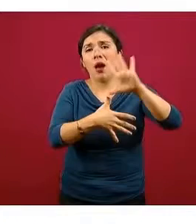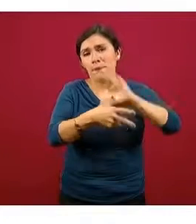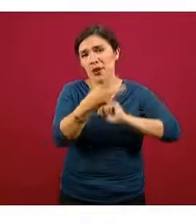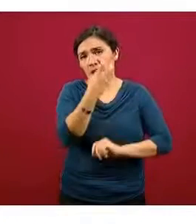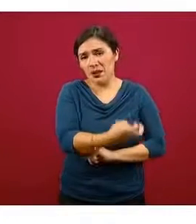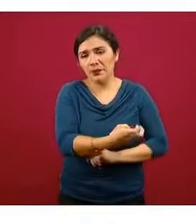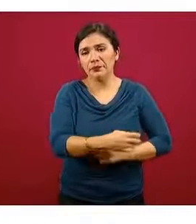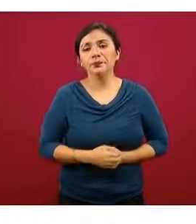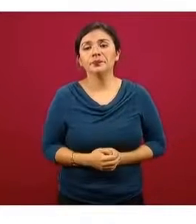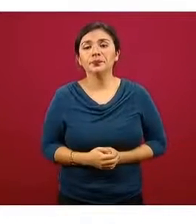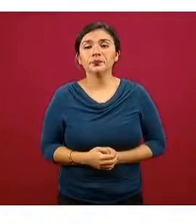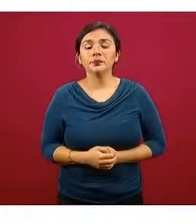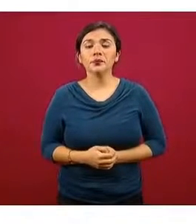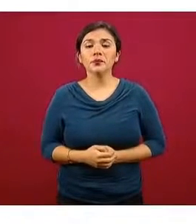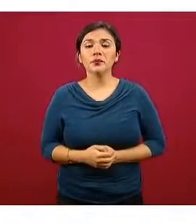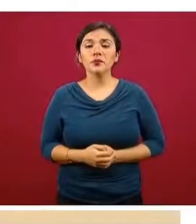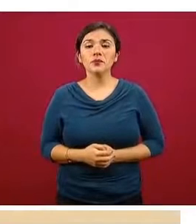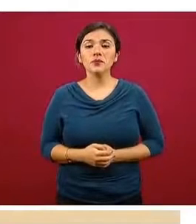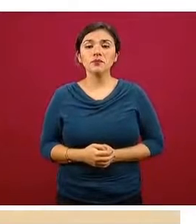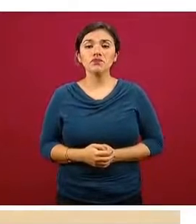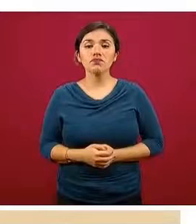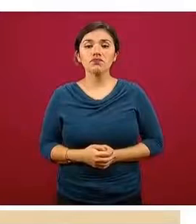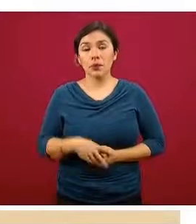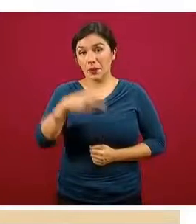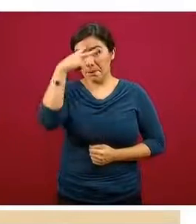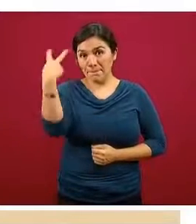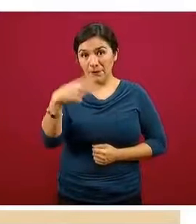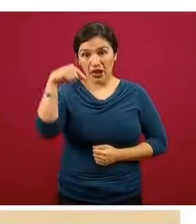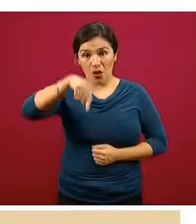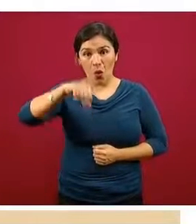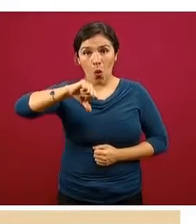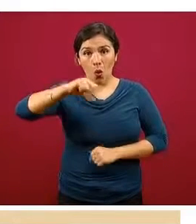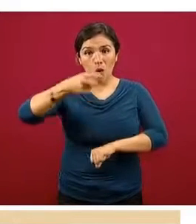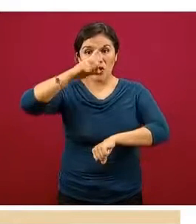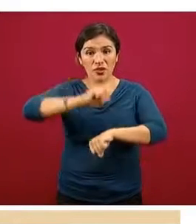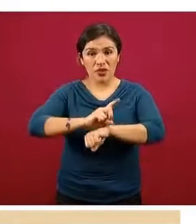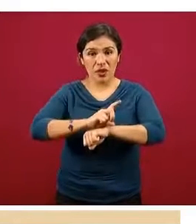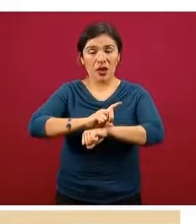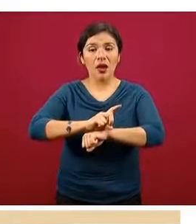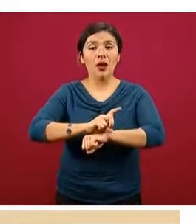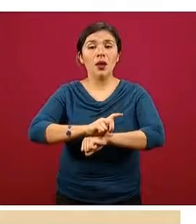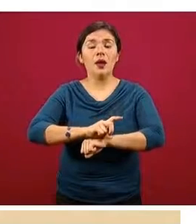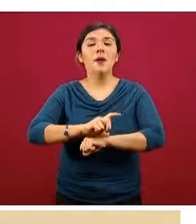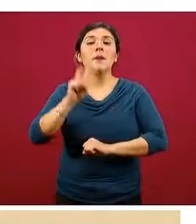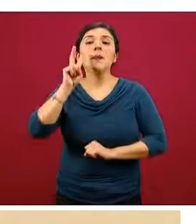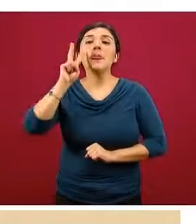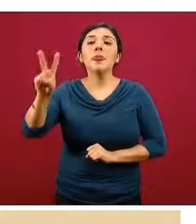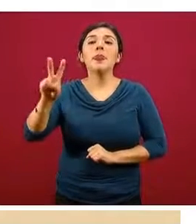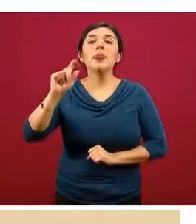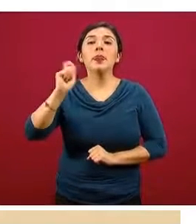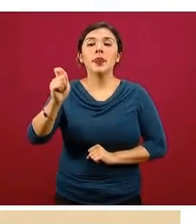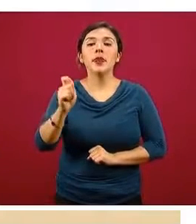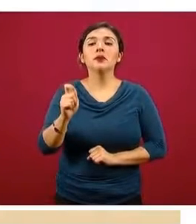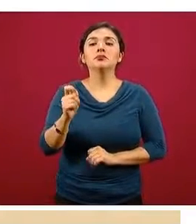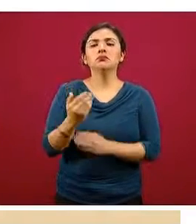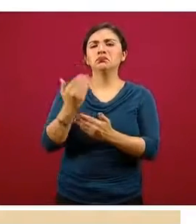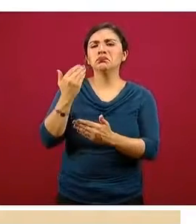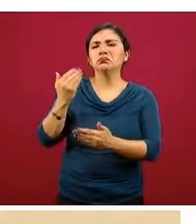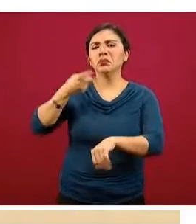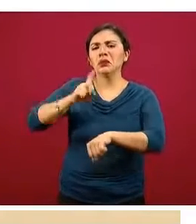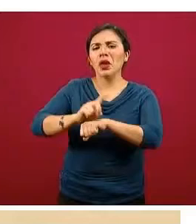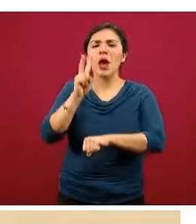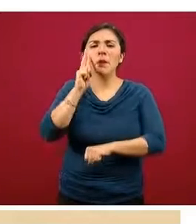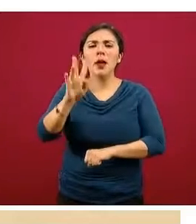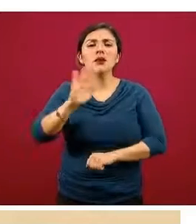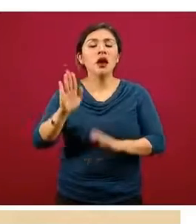Américas. Veamos la siguiente diapositiva, la actualización de los números para el día de hoy. Hace pocos días habíamos